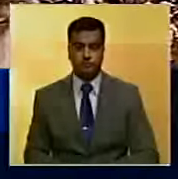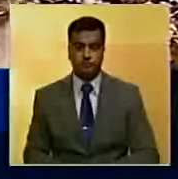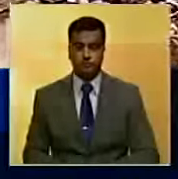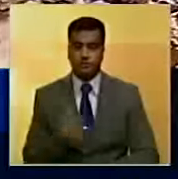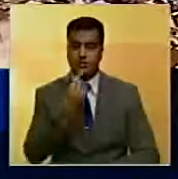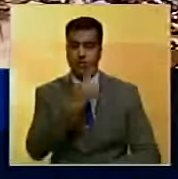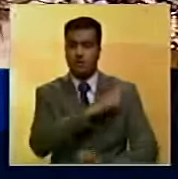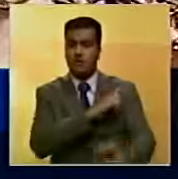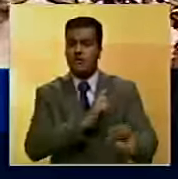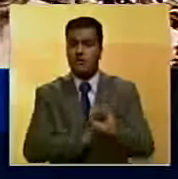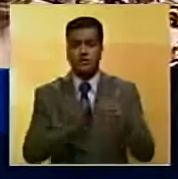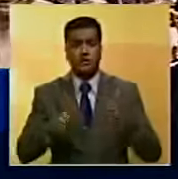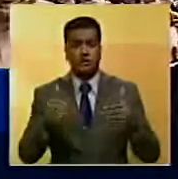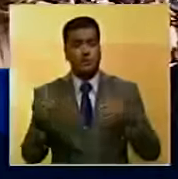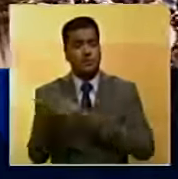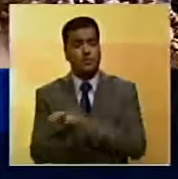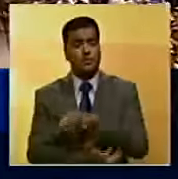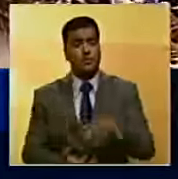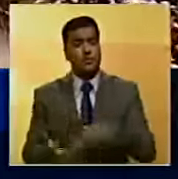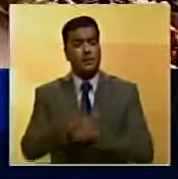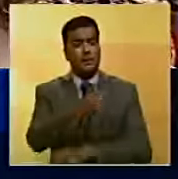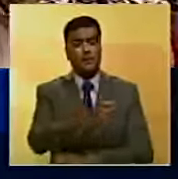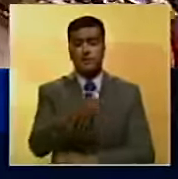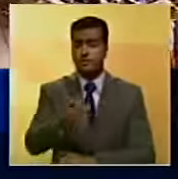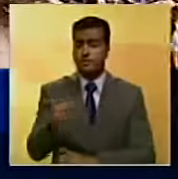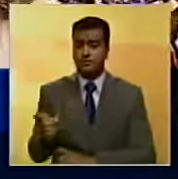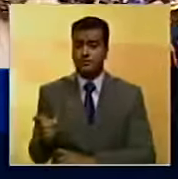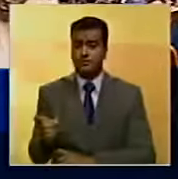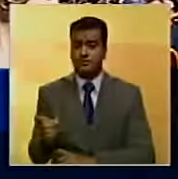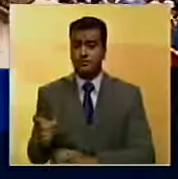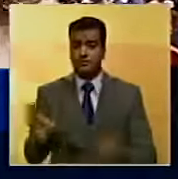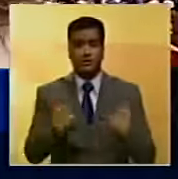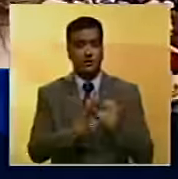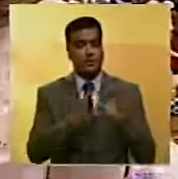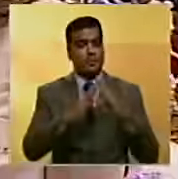forma de solventar los problemas de los ciudadanos es a través de la unión de todos los venezolanos.